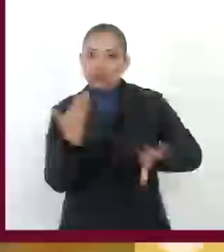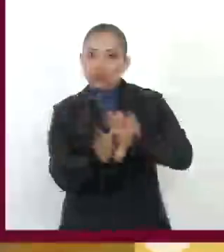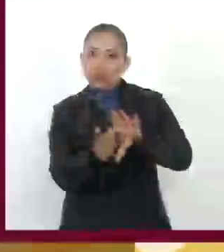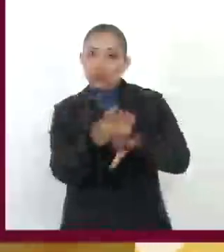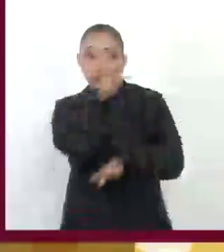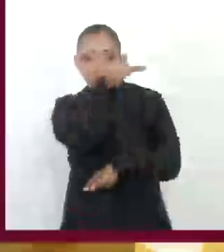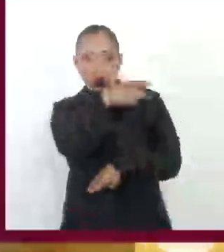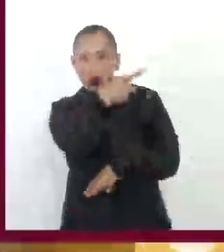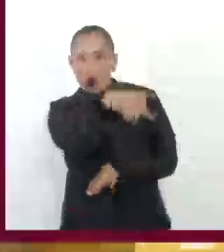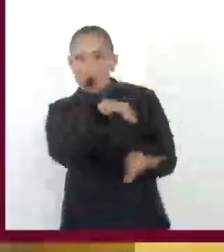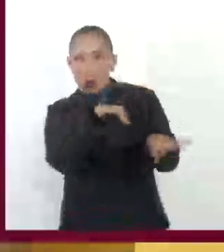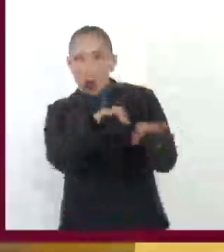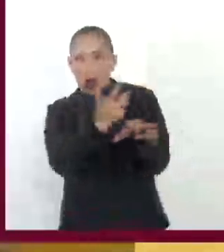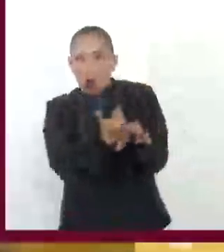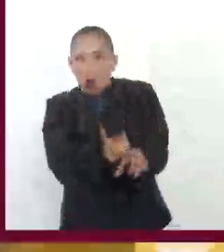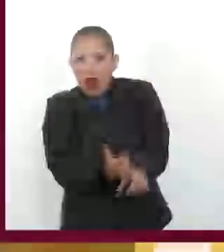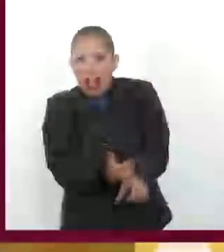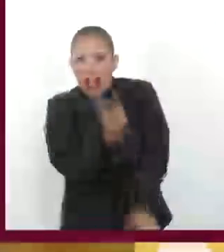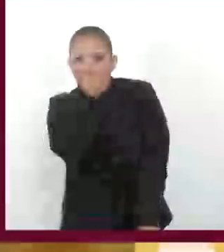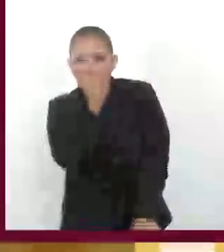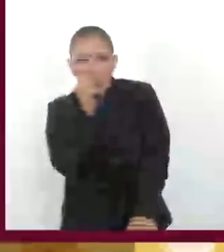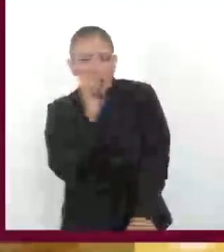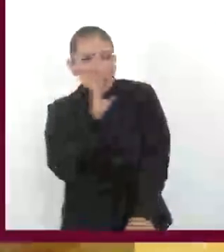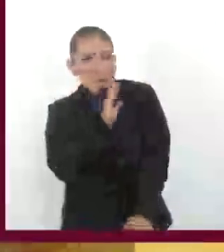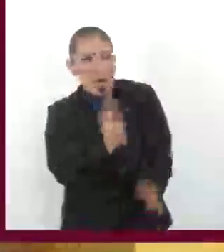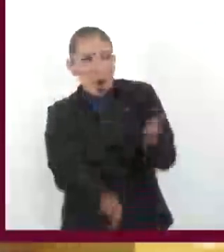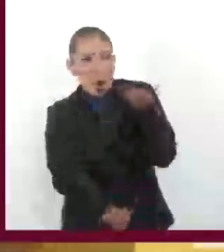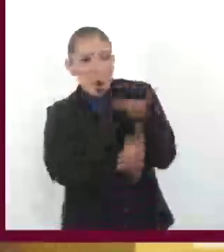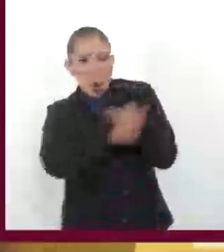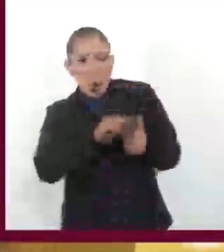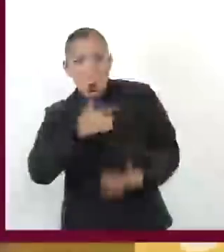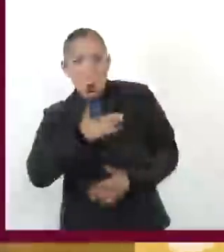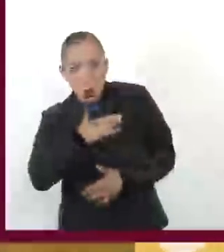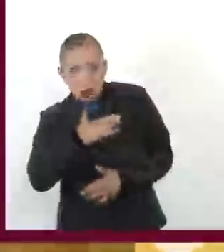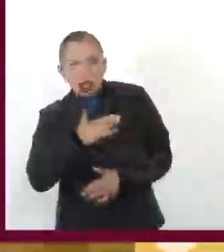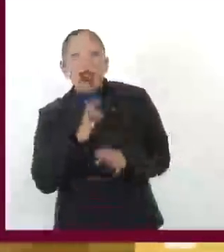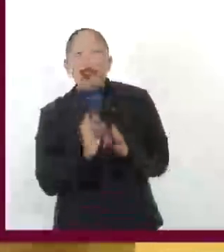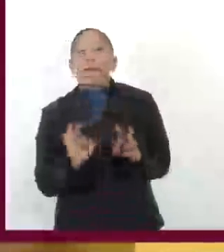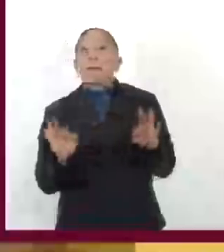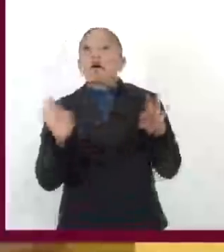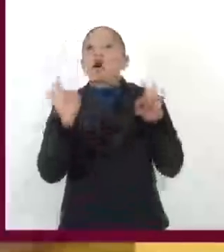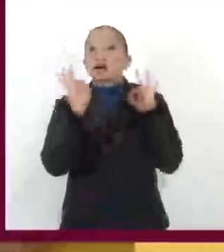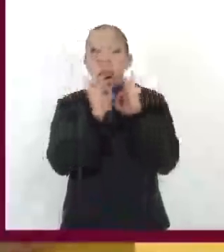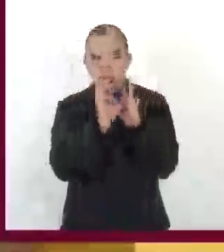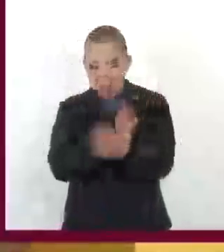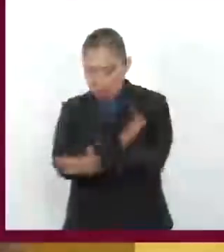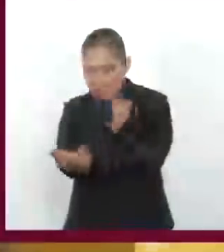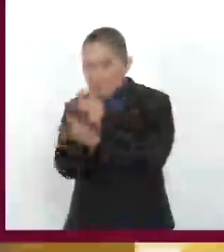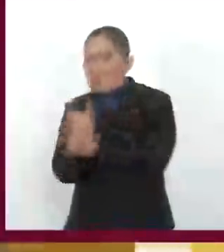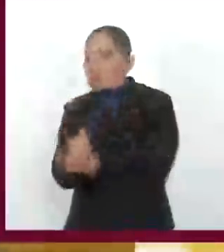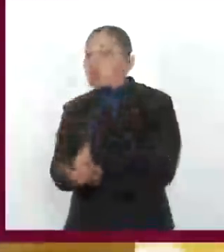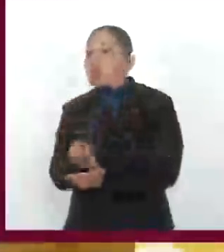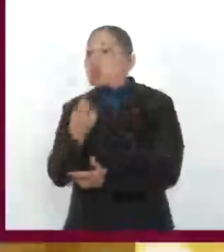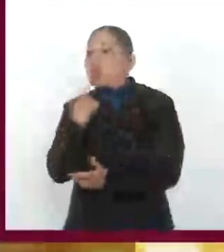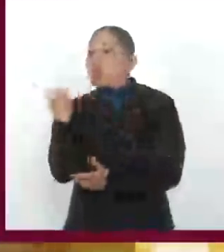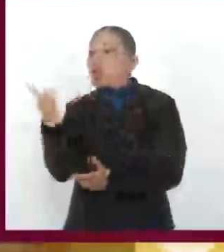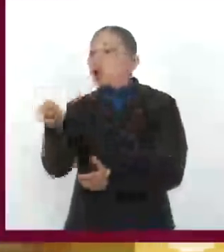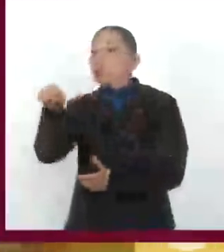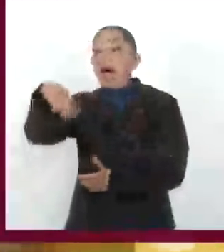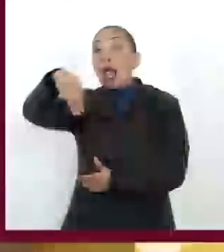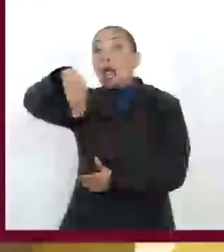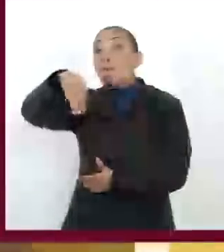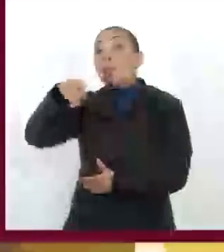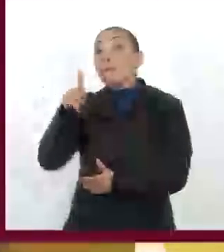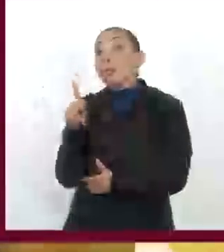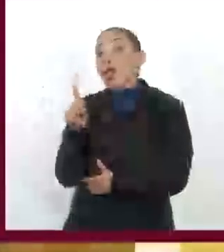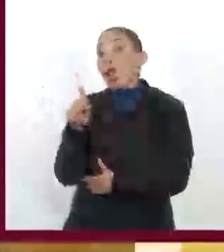la conducta del servidor público es muy grave y está sancionada por las leyes penales, es importante interponer una denuncia ante el